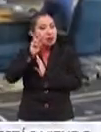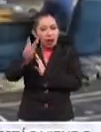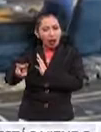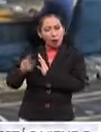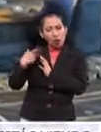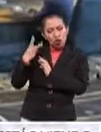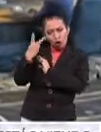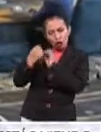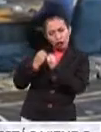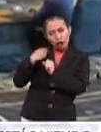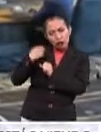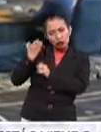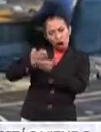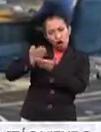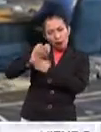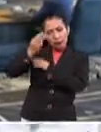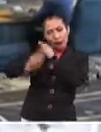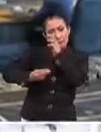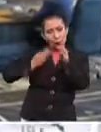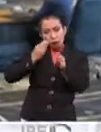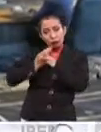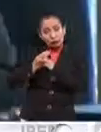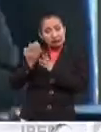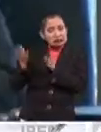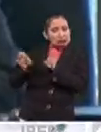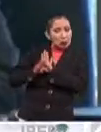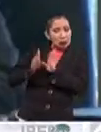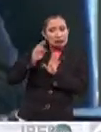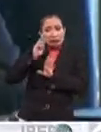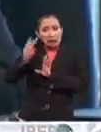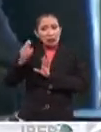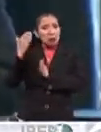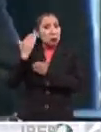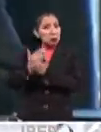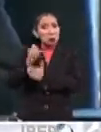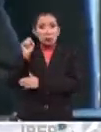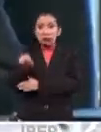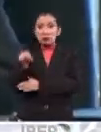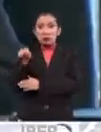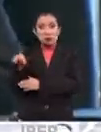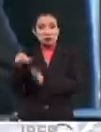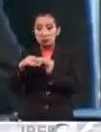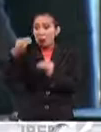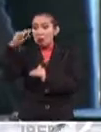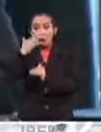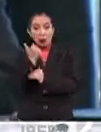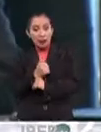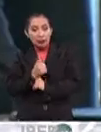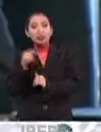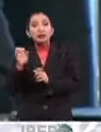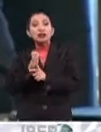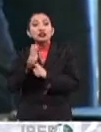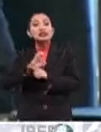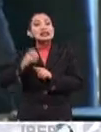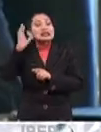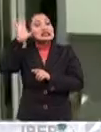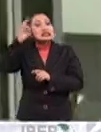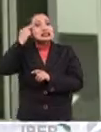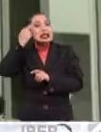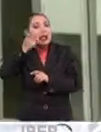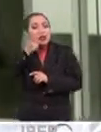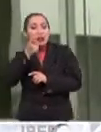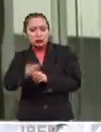el último par de años la economía mundial ha quedado virtualmente estancada y en ese sentido China ha